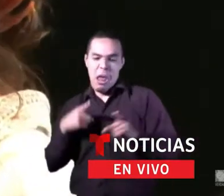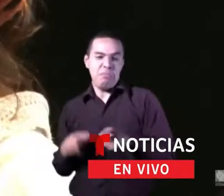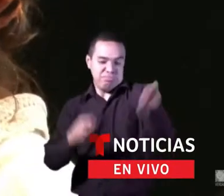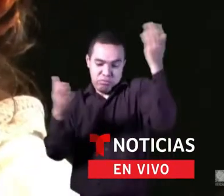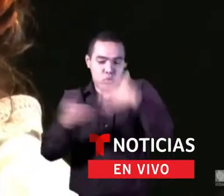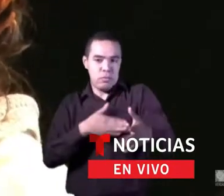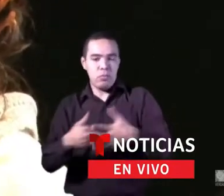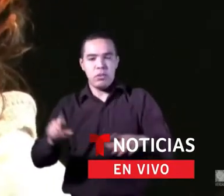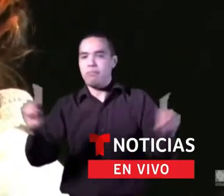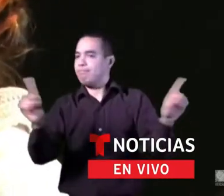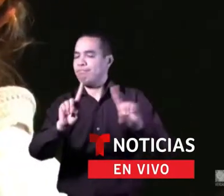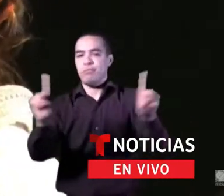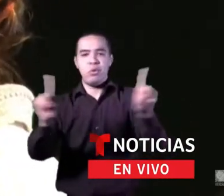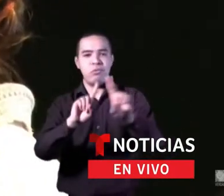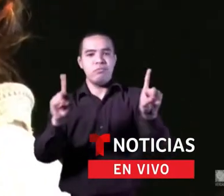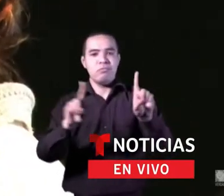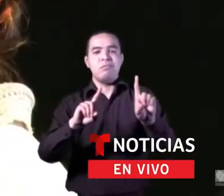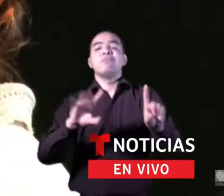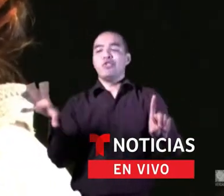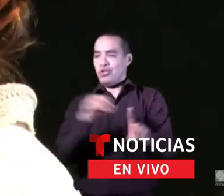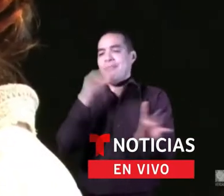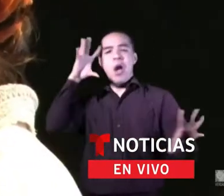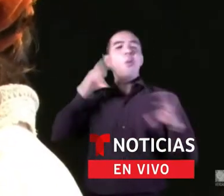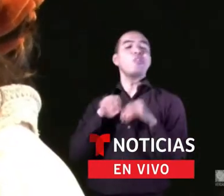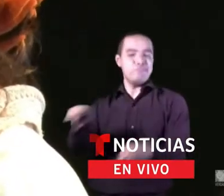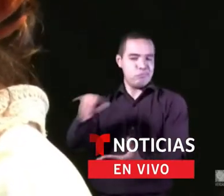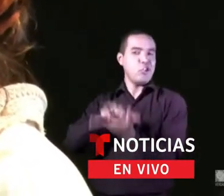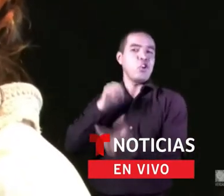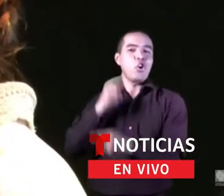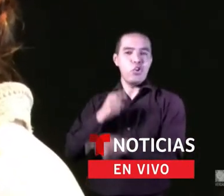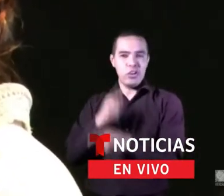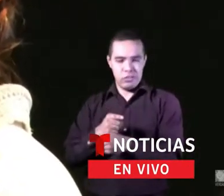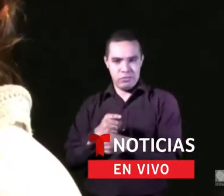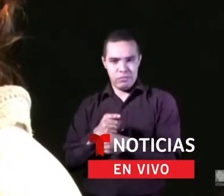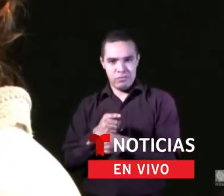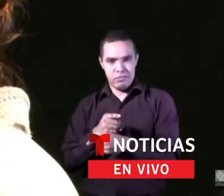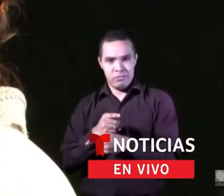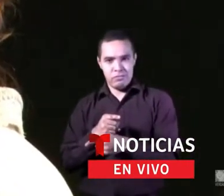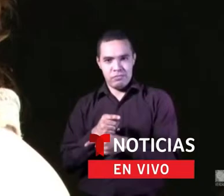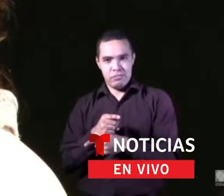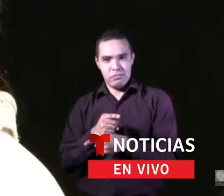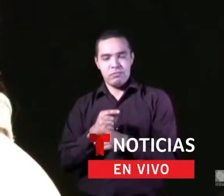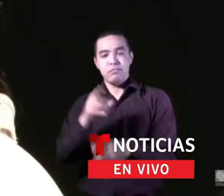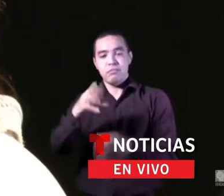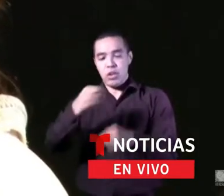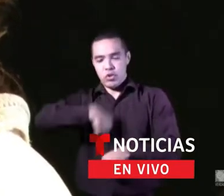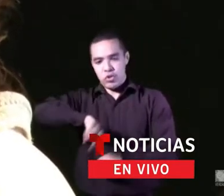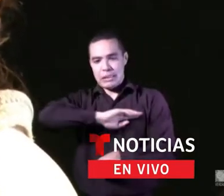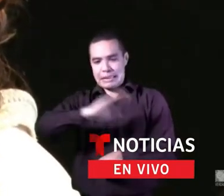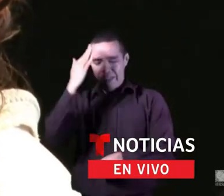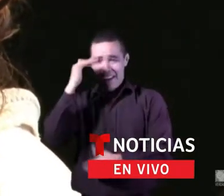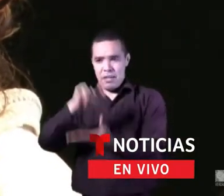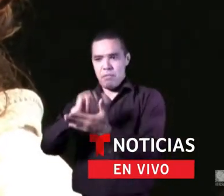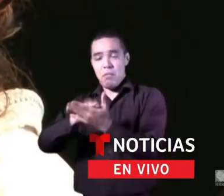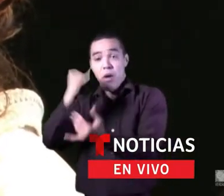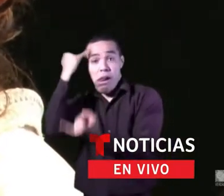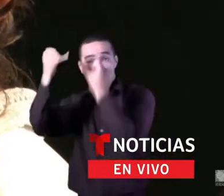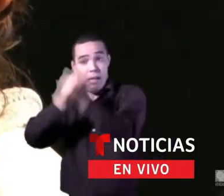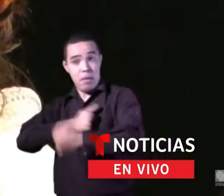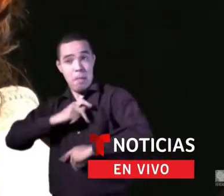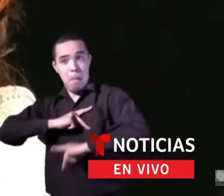hemos también comprendido los peligros de mirar al mundo a través del lente reduccionista de esas ideologías